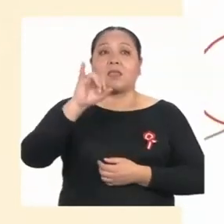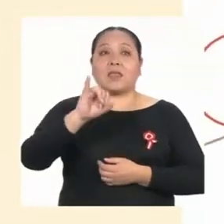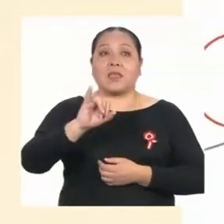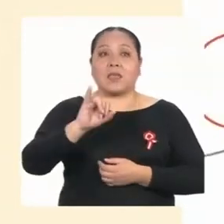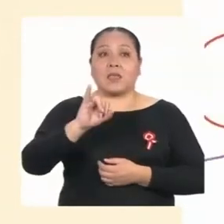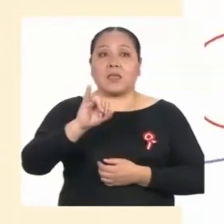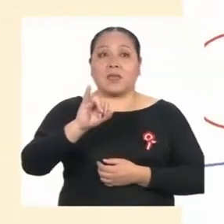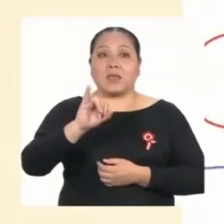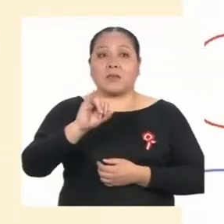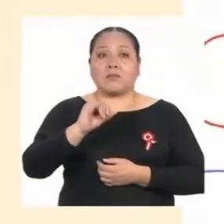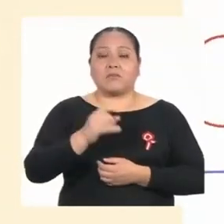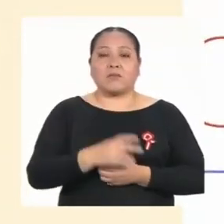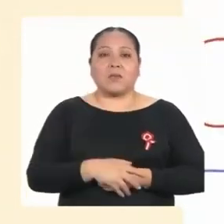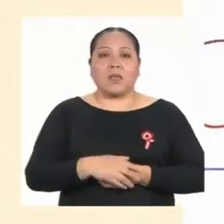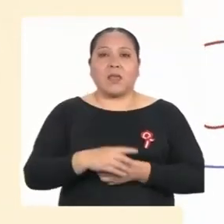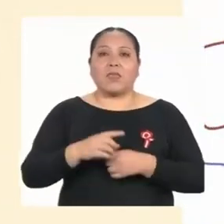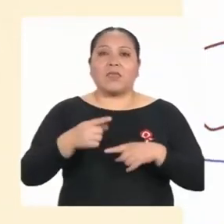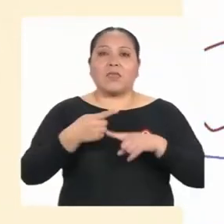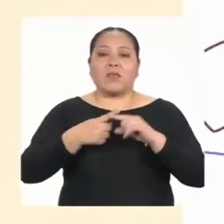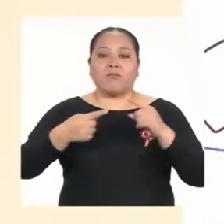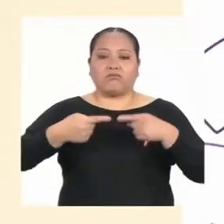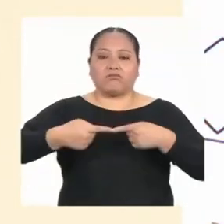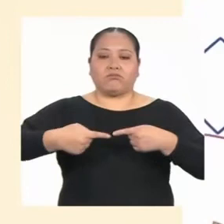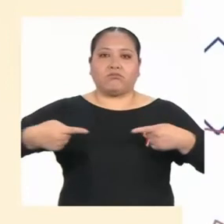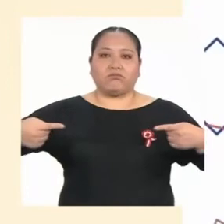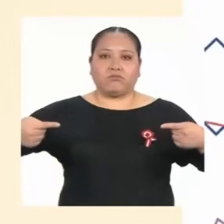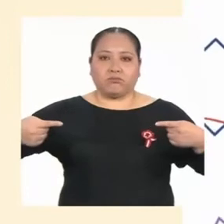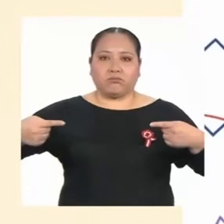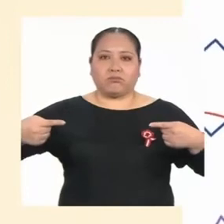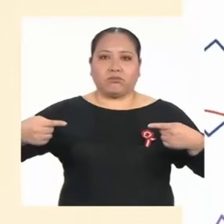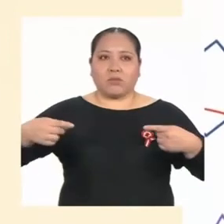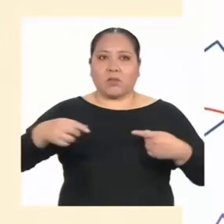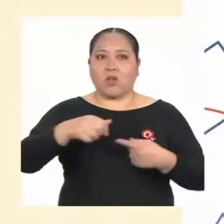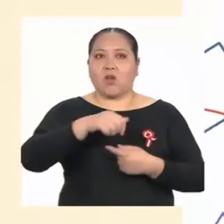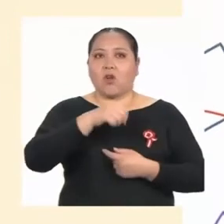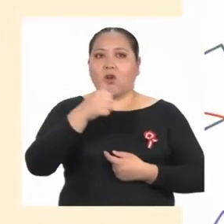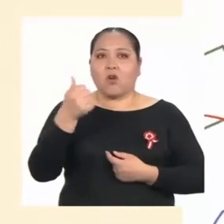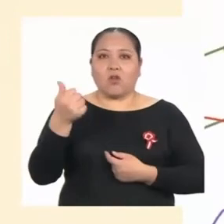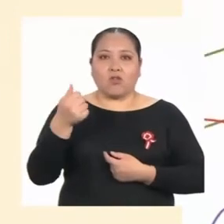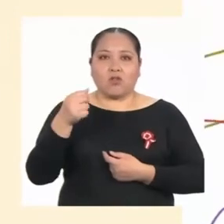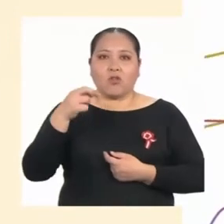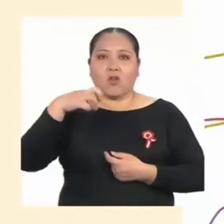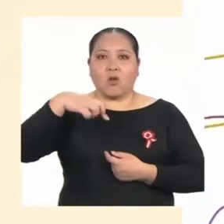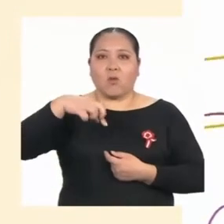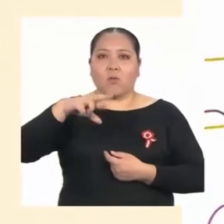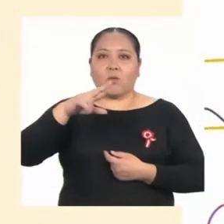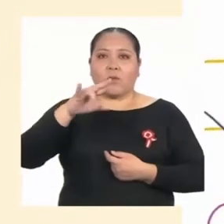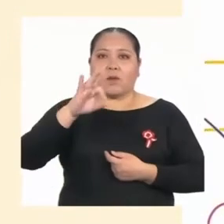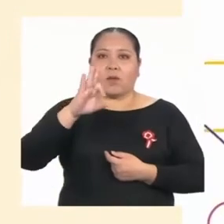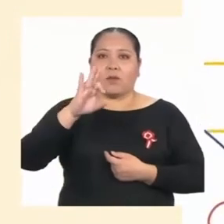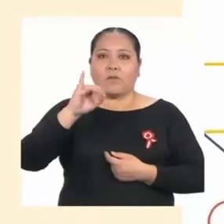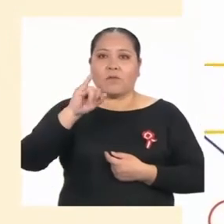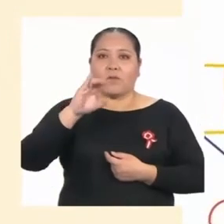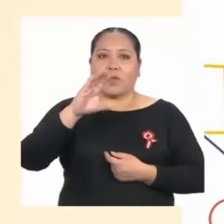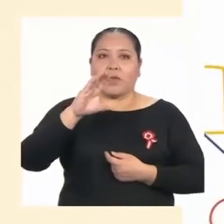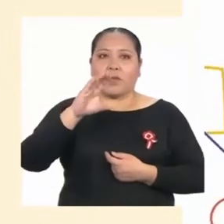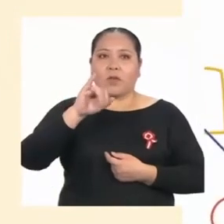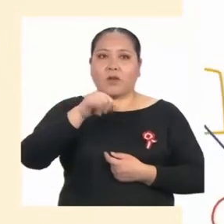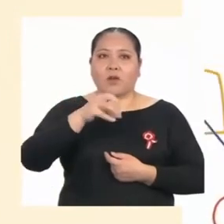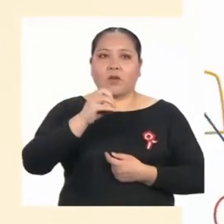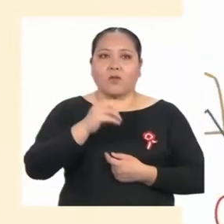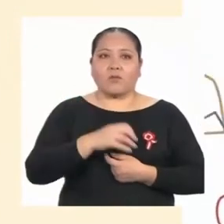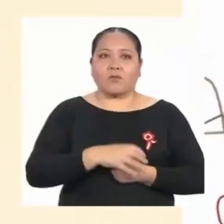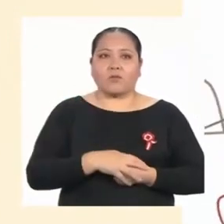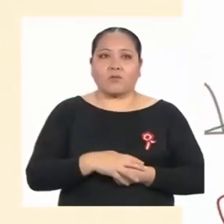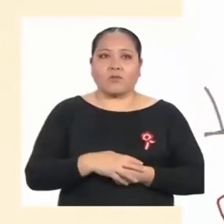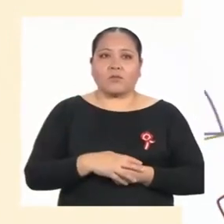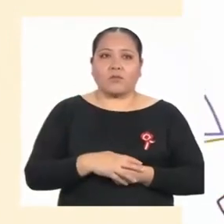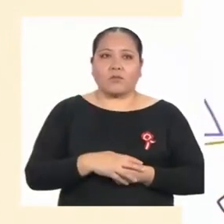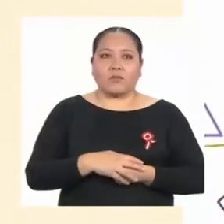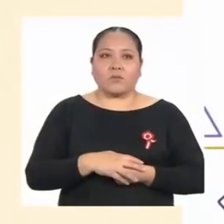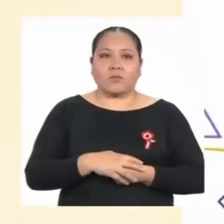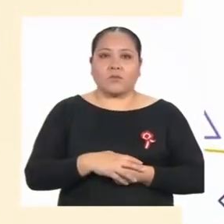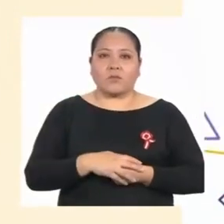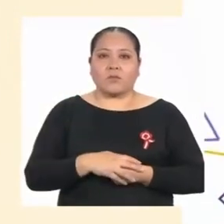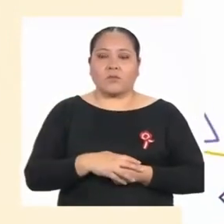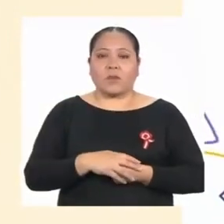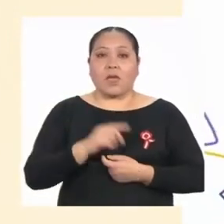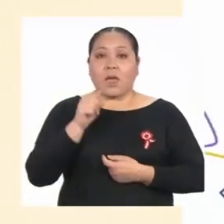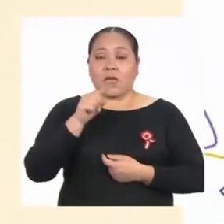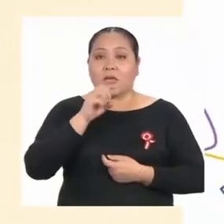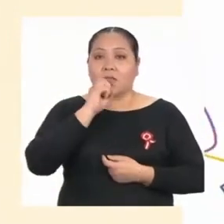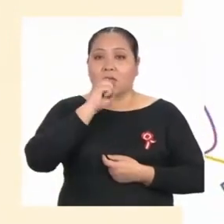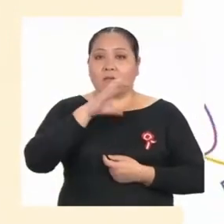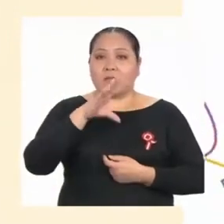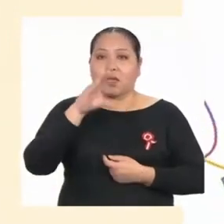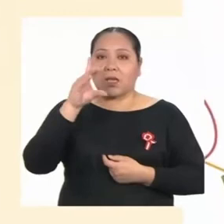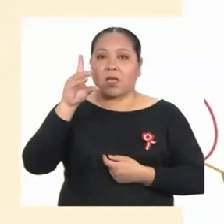oposición, contrariedad. Es otro prefijo. Miren el ejemplo más abajo. Di, en